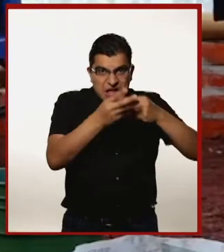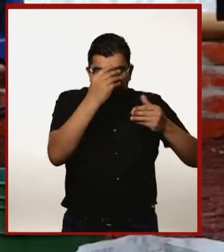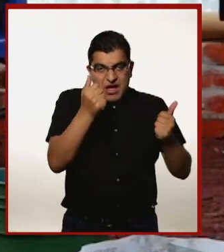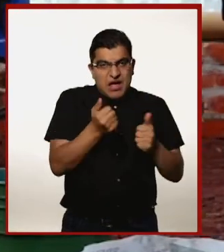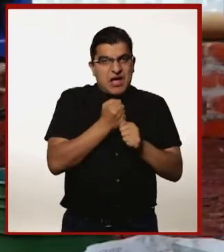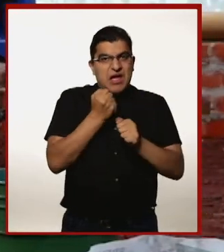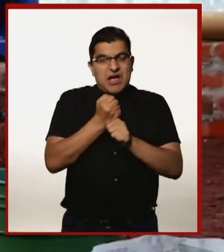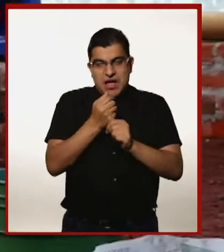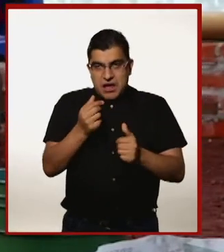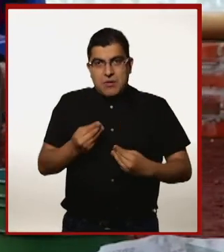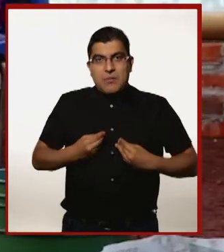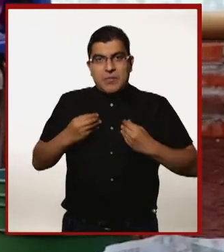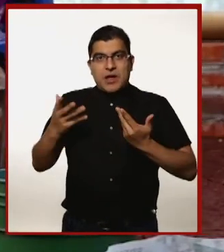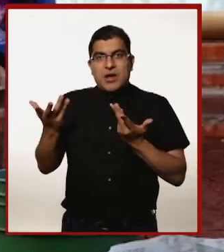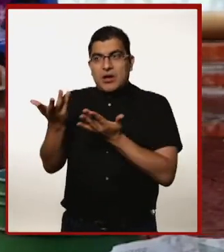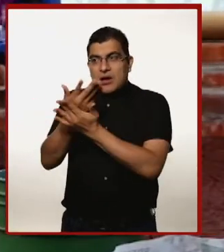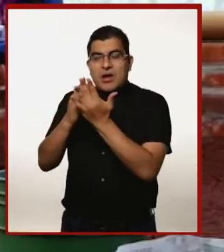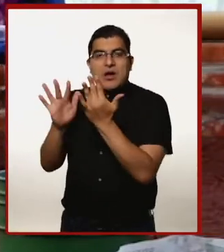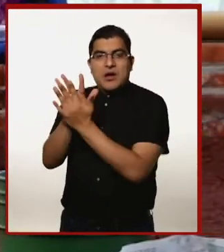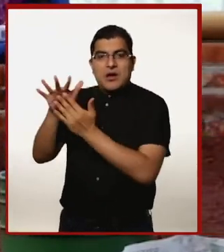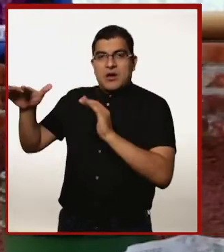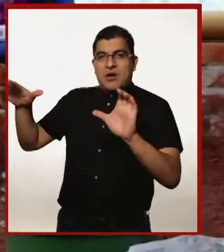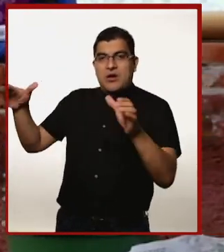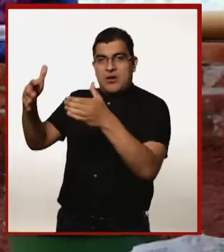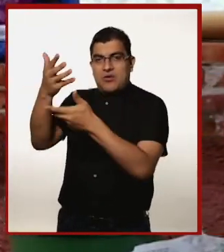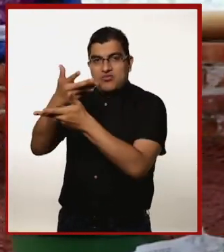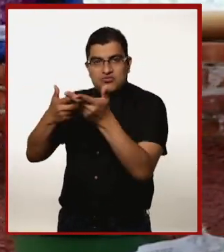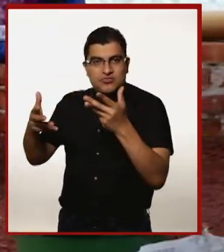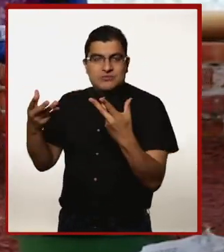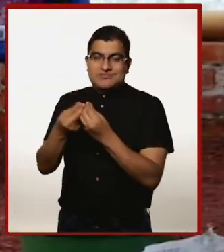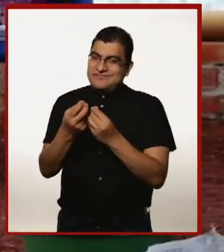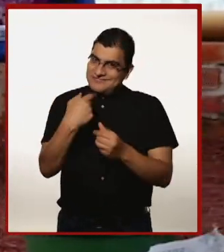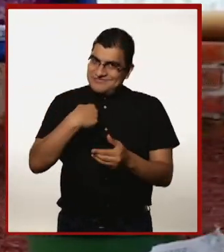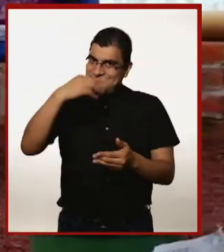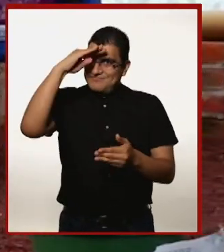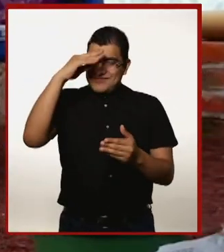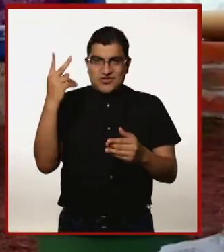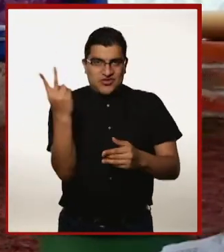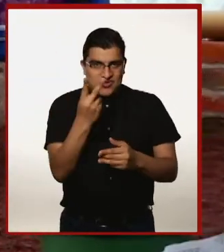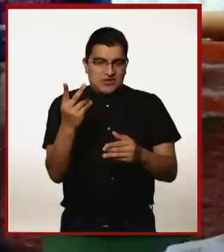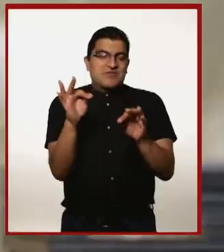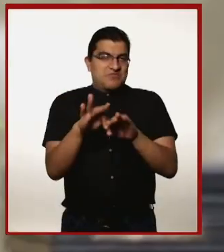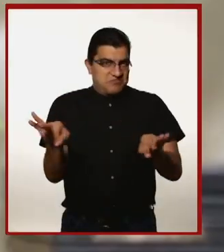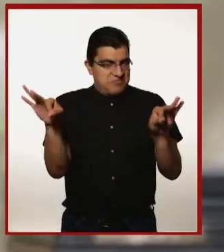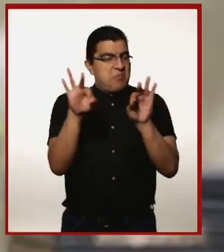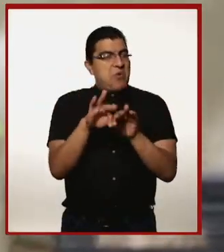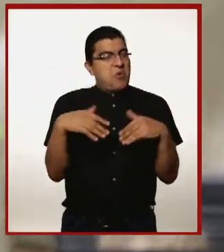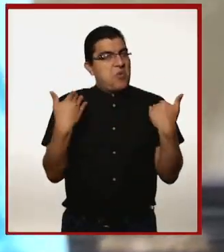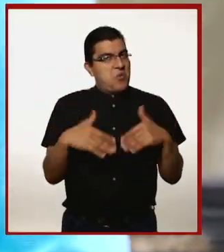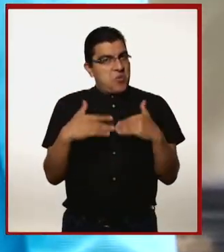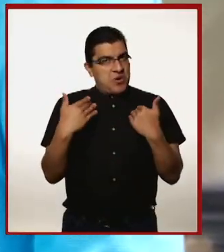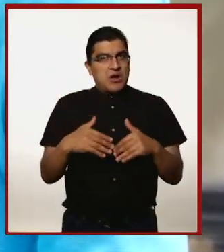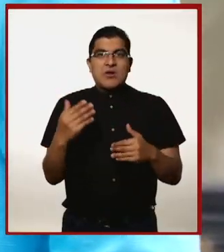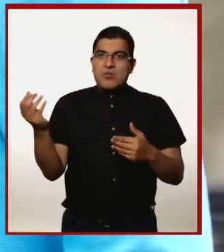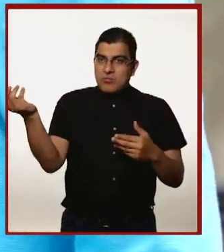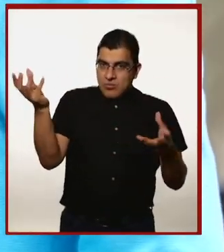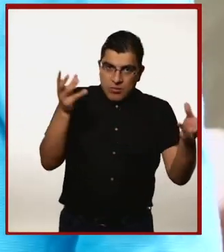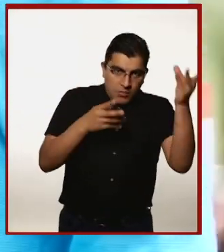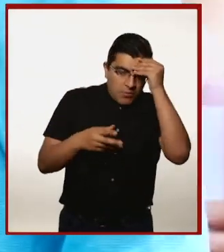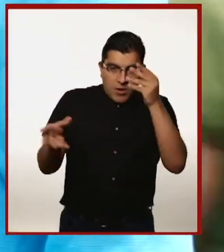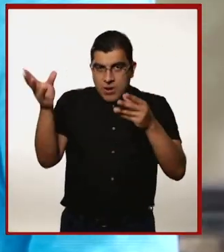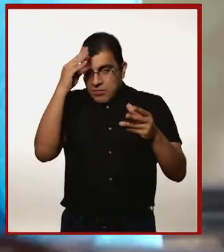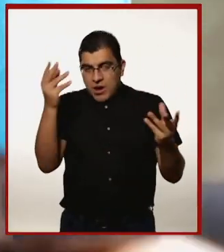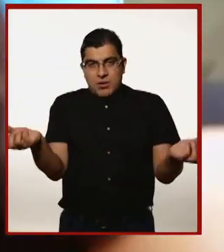esas habilidades que nos permiten vivir en comunidad, en colectividad. Entonces, bueno, yo pensaría que ambos espacios son importantes y